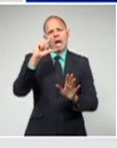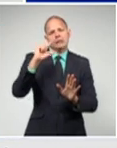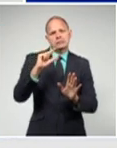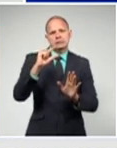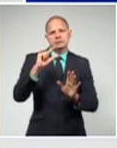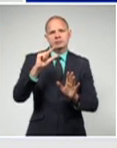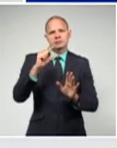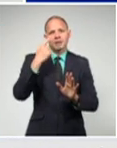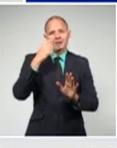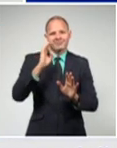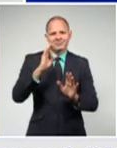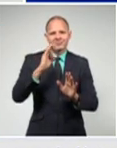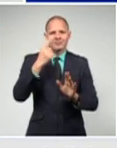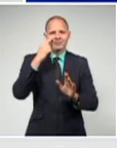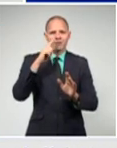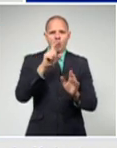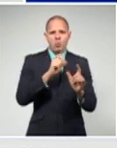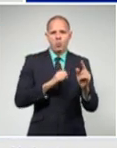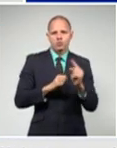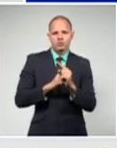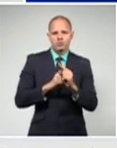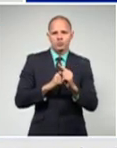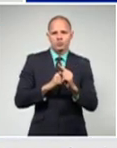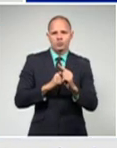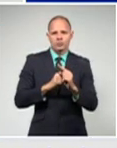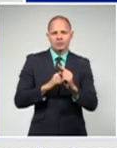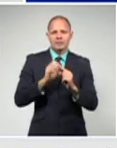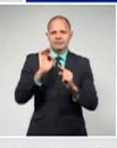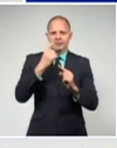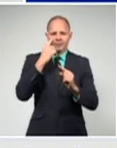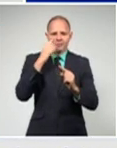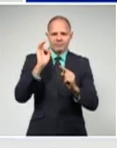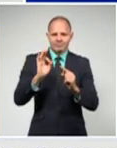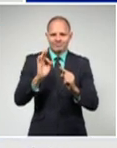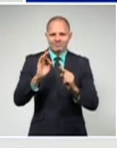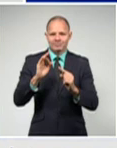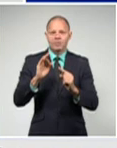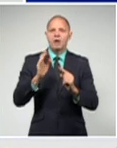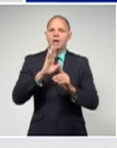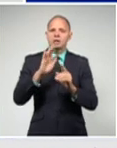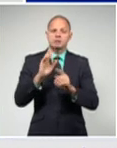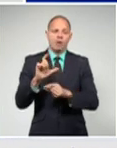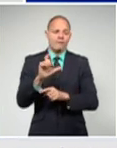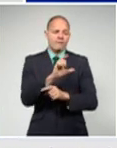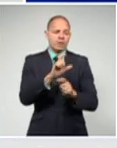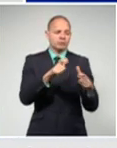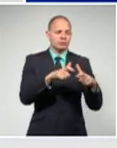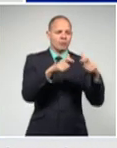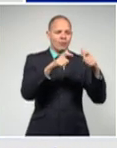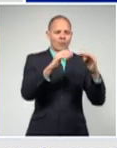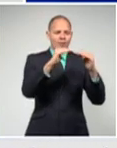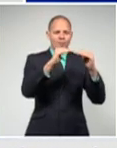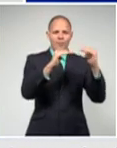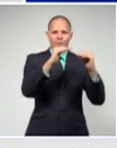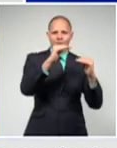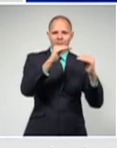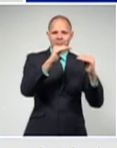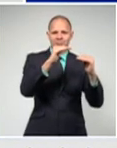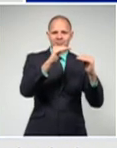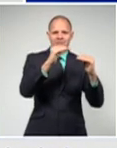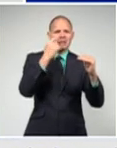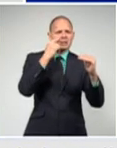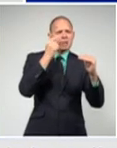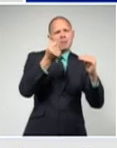día anterior, pero sin embargo ustedes ven que no se logra una reducción sostenida del número